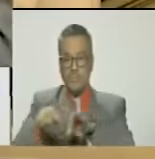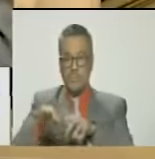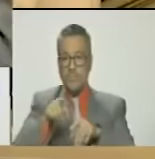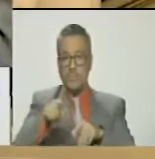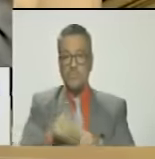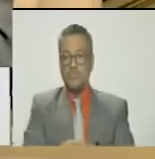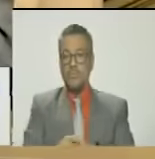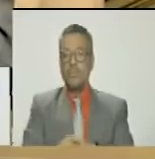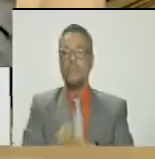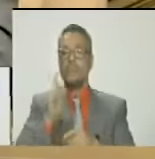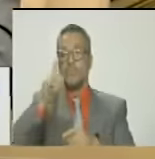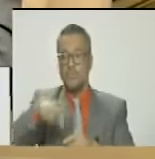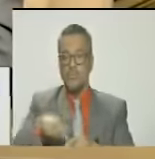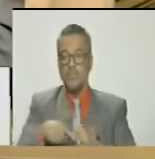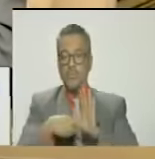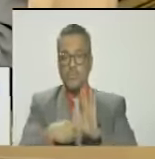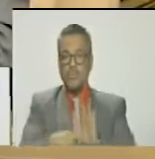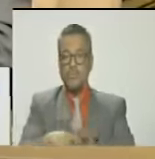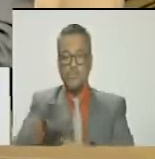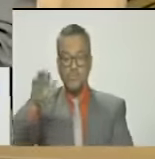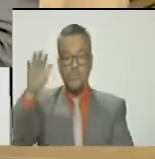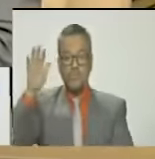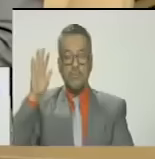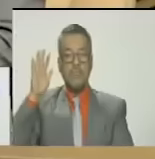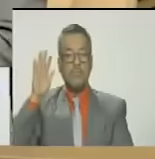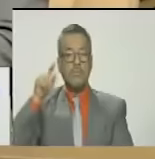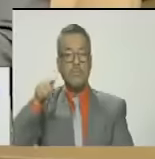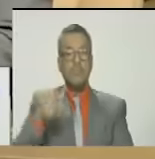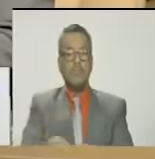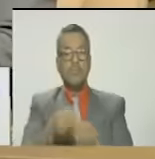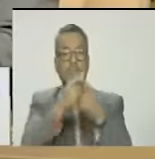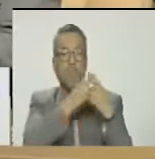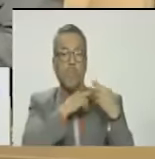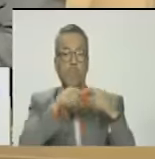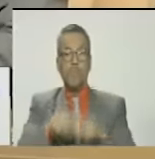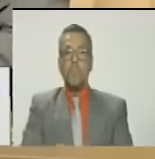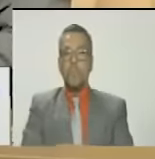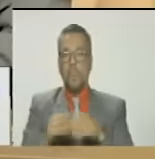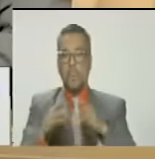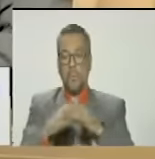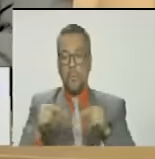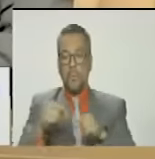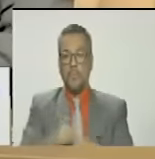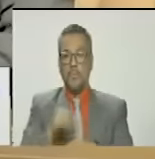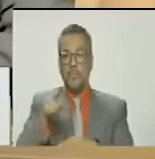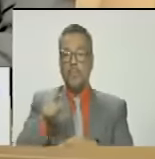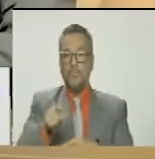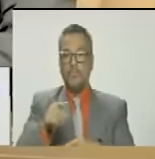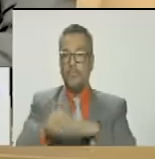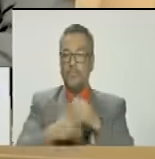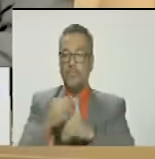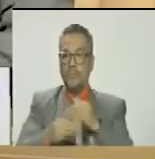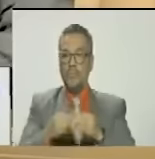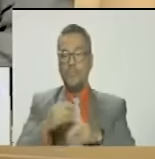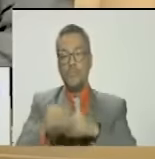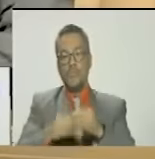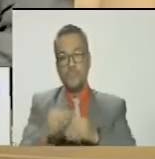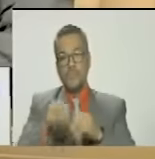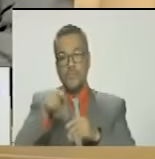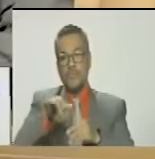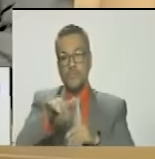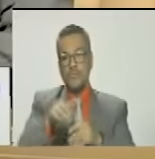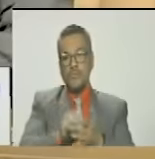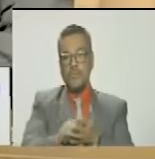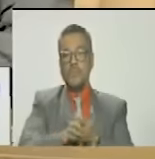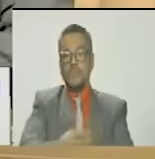subsecretaria, quienes también presentarán juramento y asumirán sus cargos. En todo caso, se aplicará el procedimiento previsto